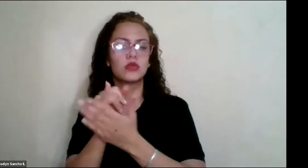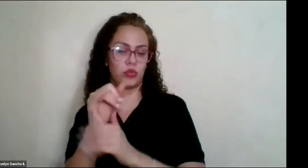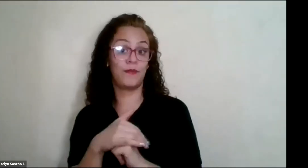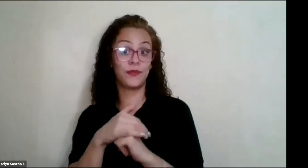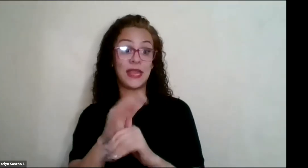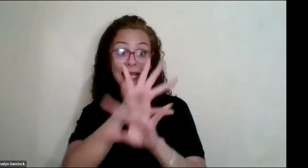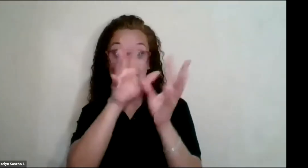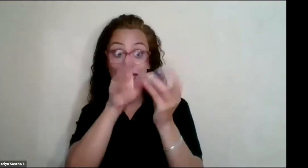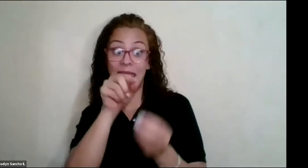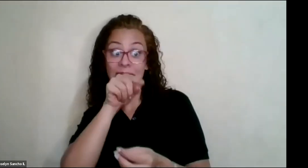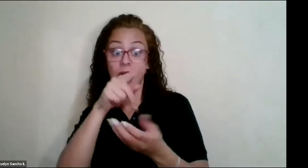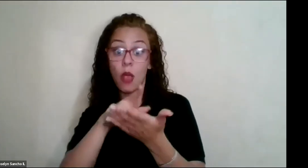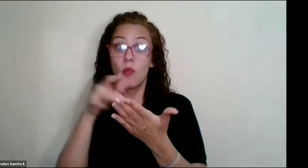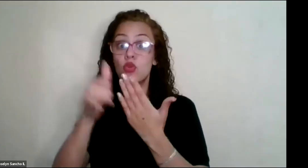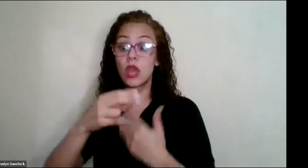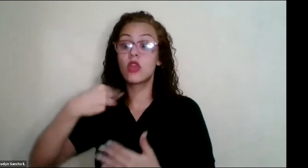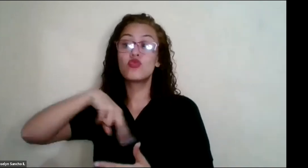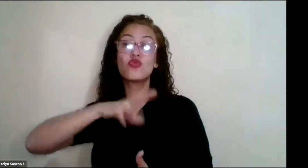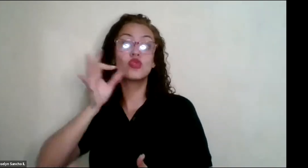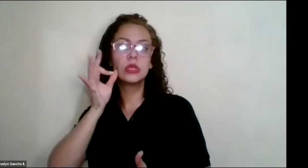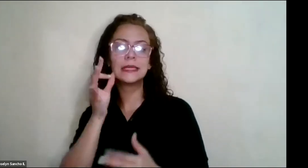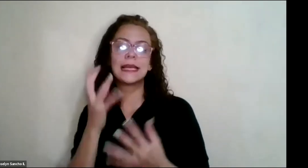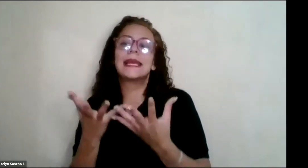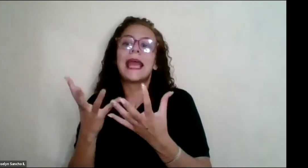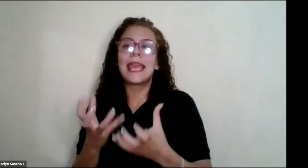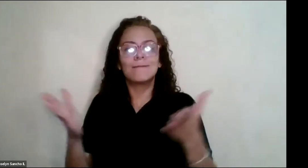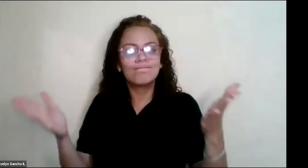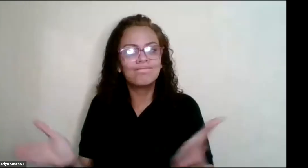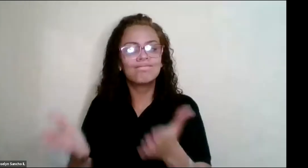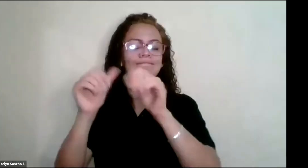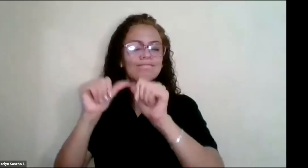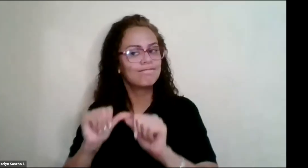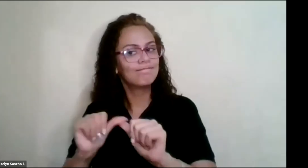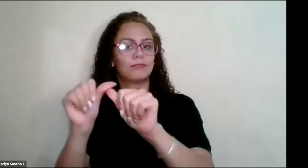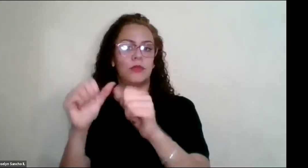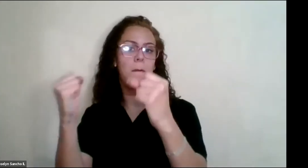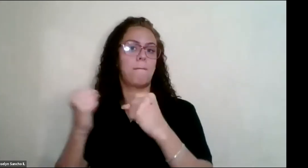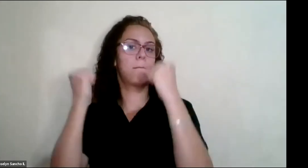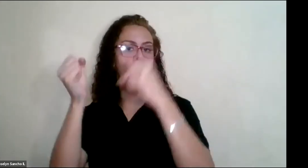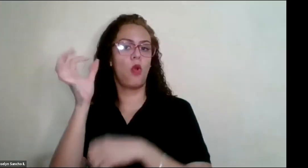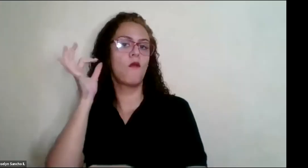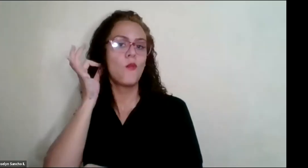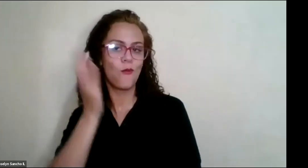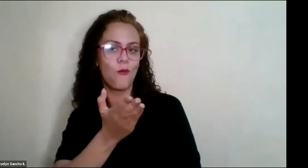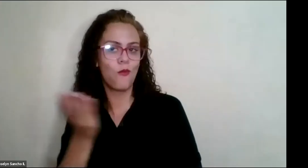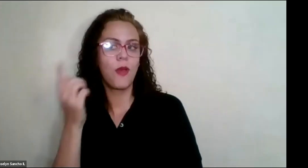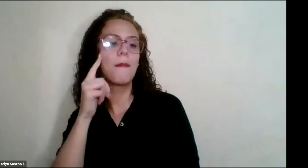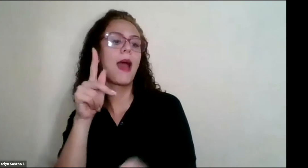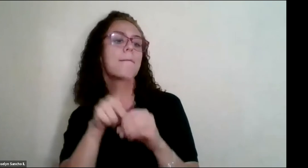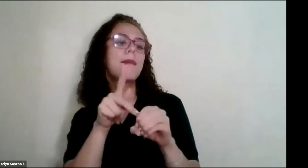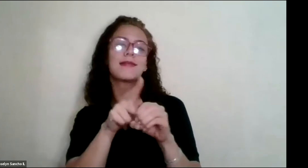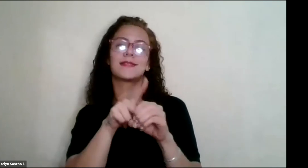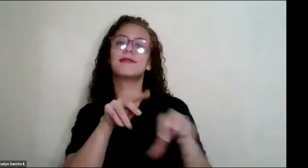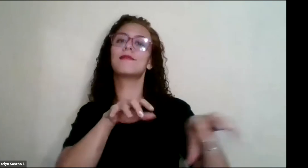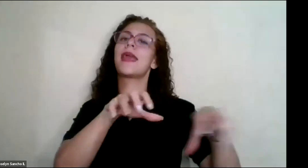este proyecto Nosotras trata de impulsar y de empoderar a la población femenina para que participe